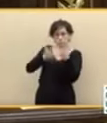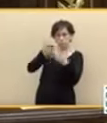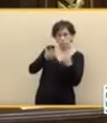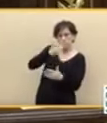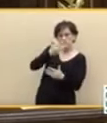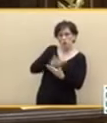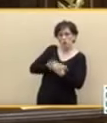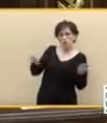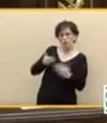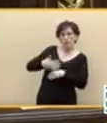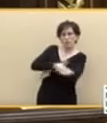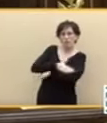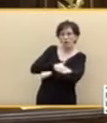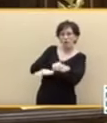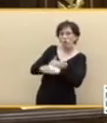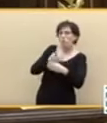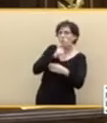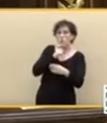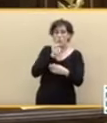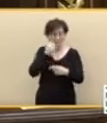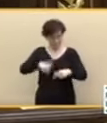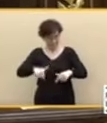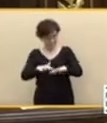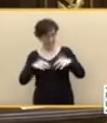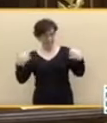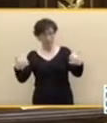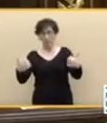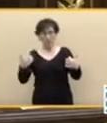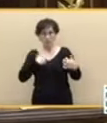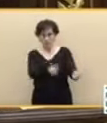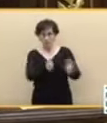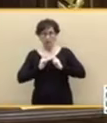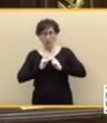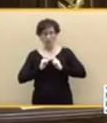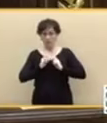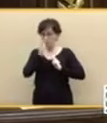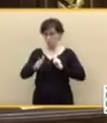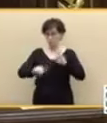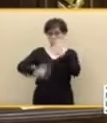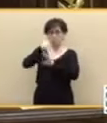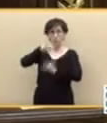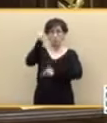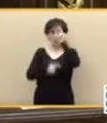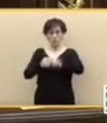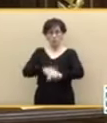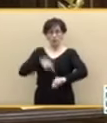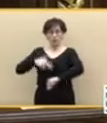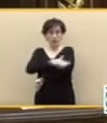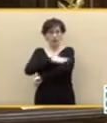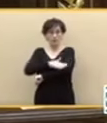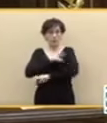esta Cámara, acaba de otorgármela con la aprobación de los presupuestos generales del Estado. Su